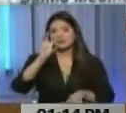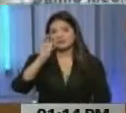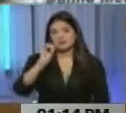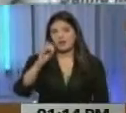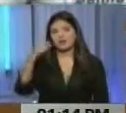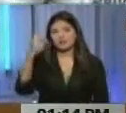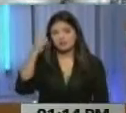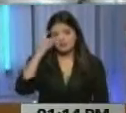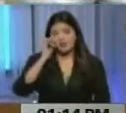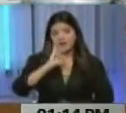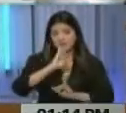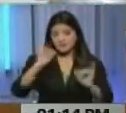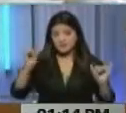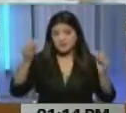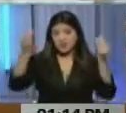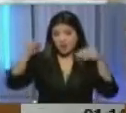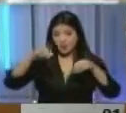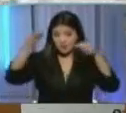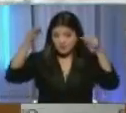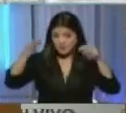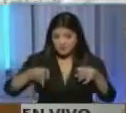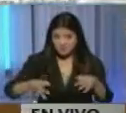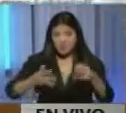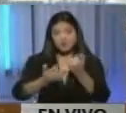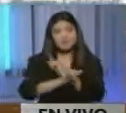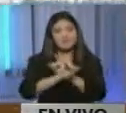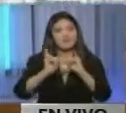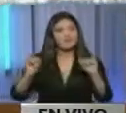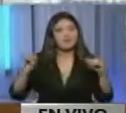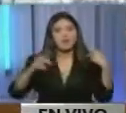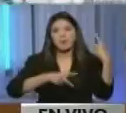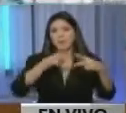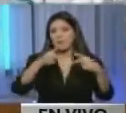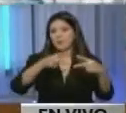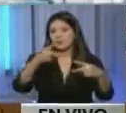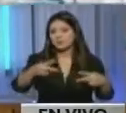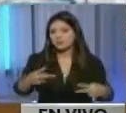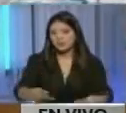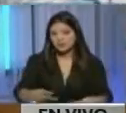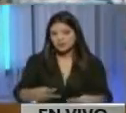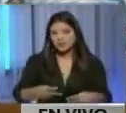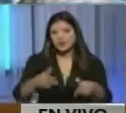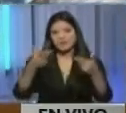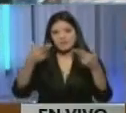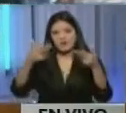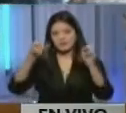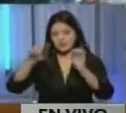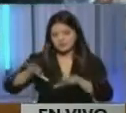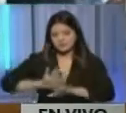firma del acuerdo final, haya terminado el proceso de dejación de las armas.